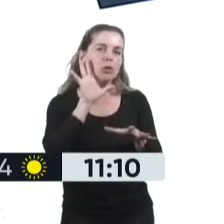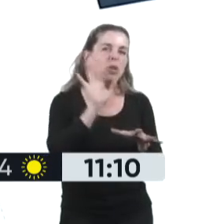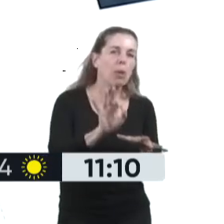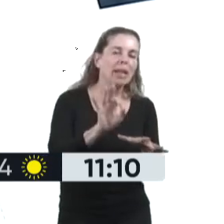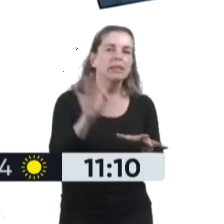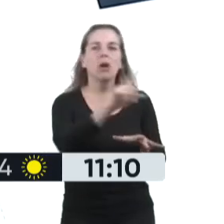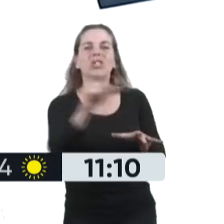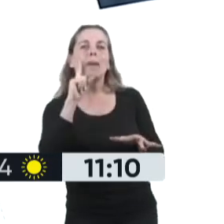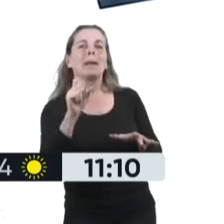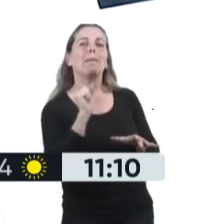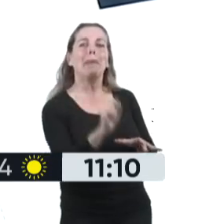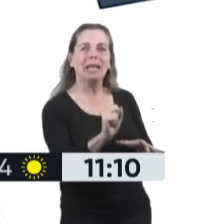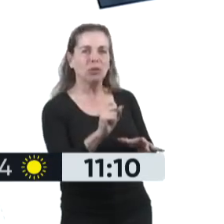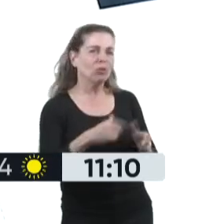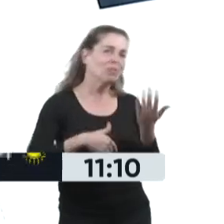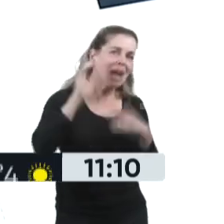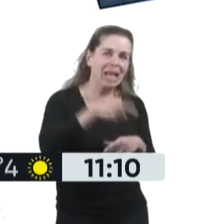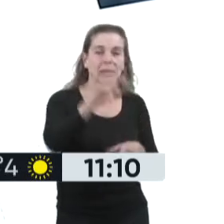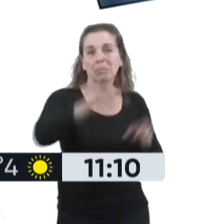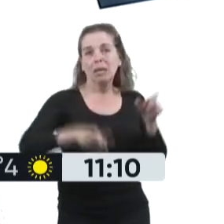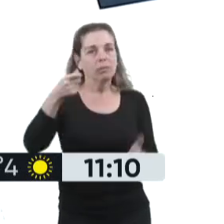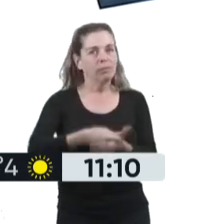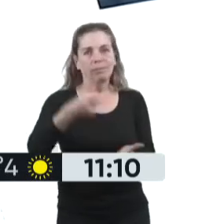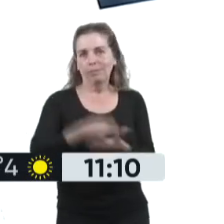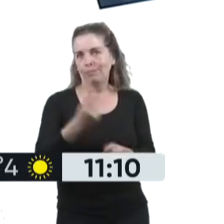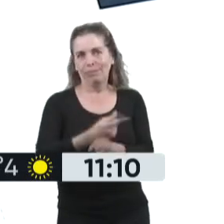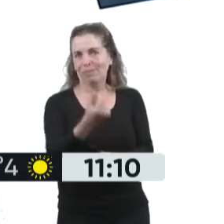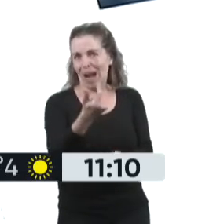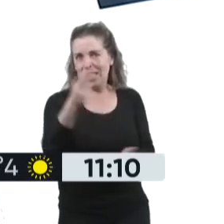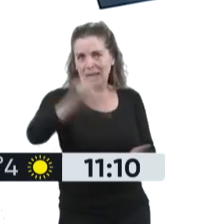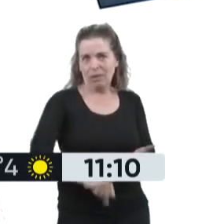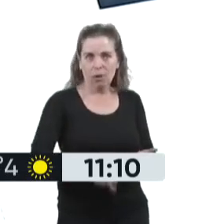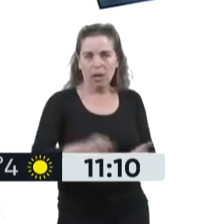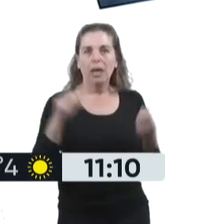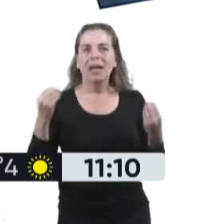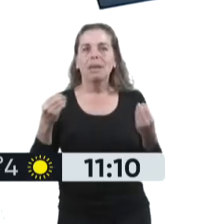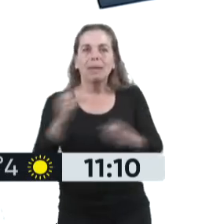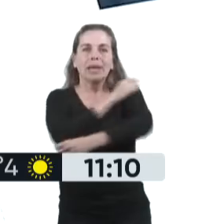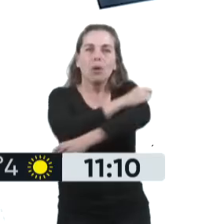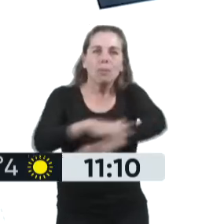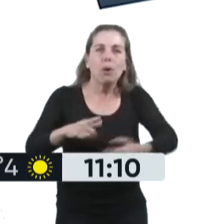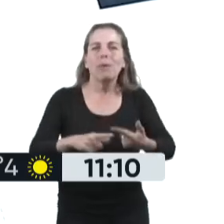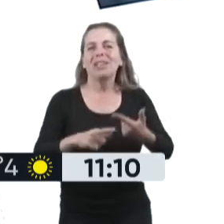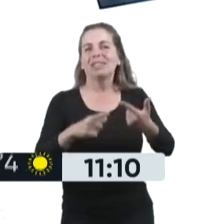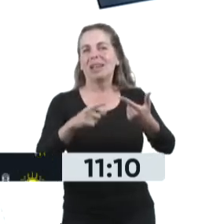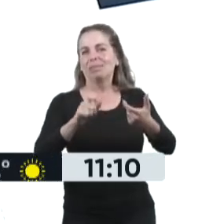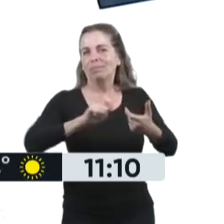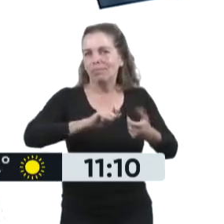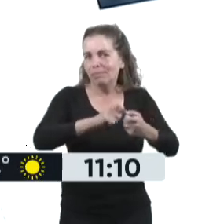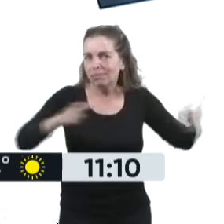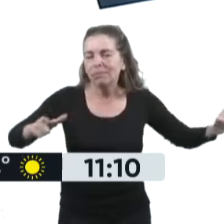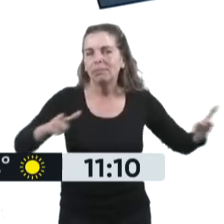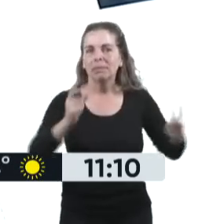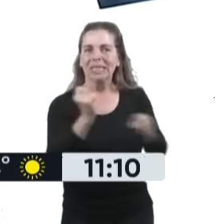que mucha gente no la está pudiendo pagar. ¿Cómo repercute en la pobreza, en la indigencia y en la